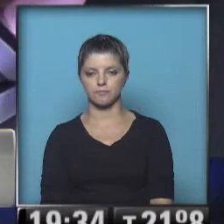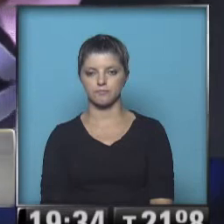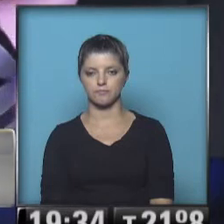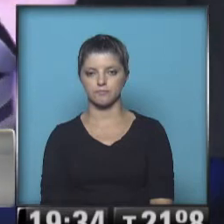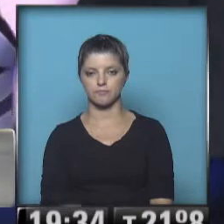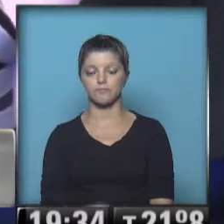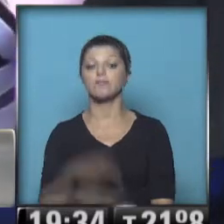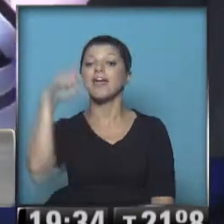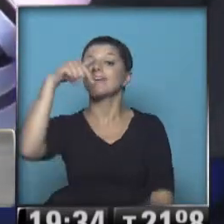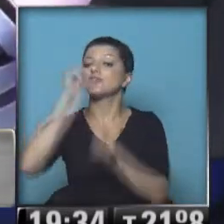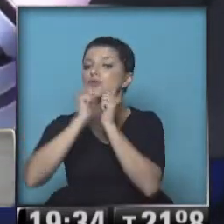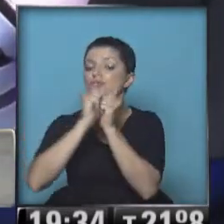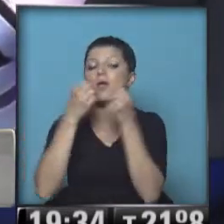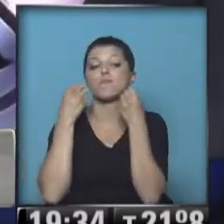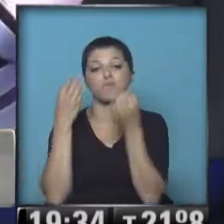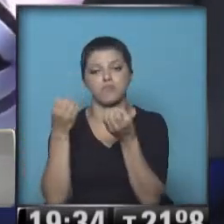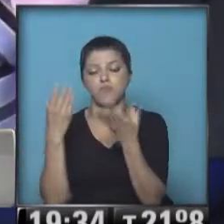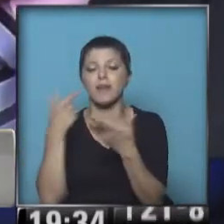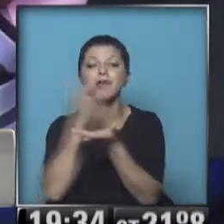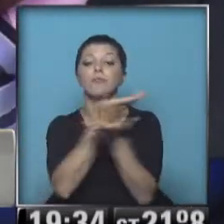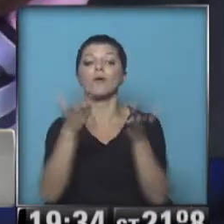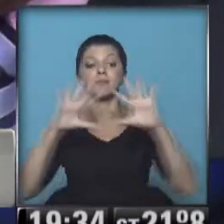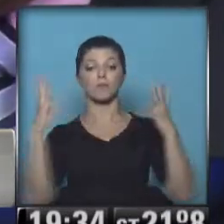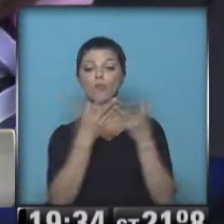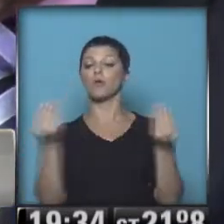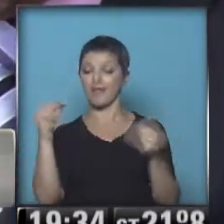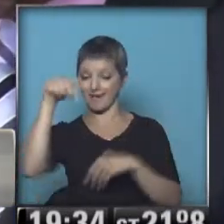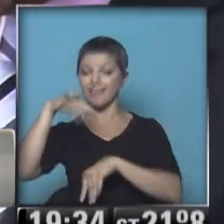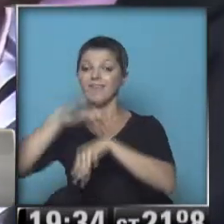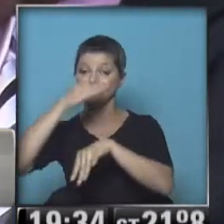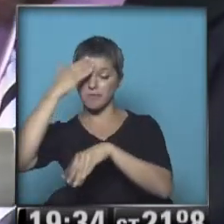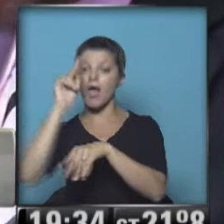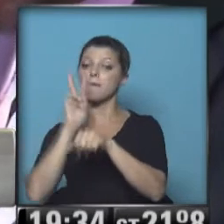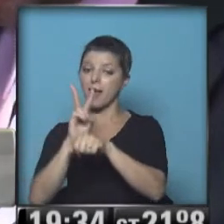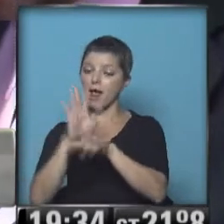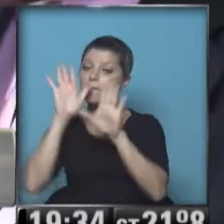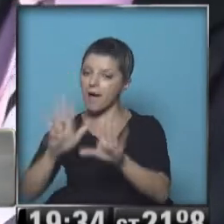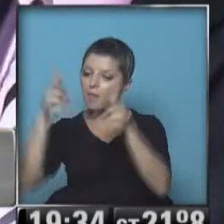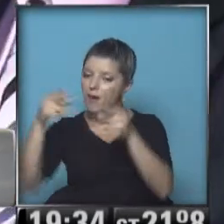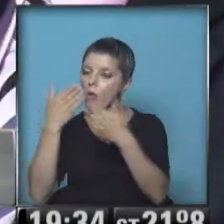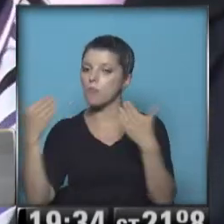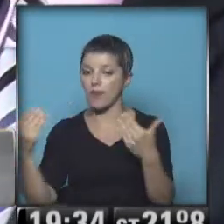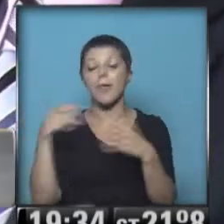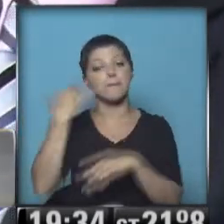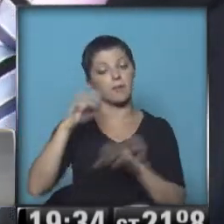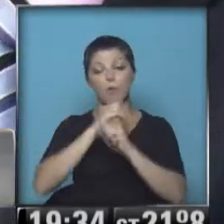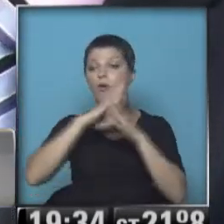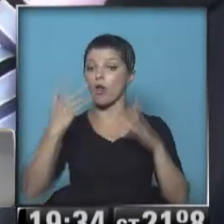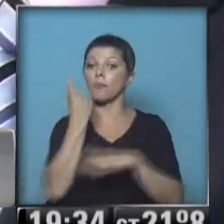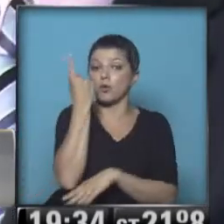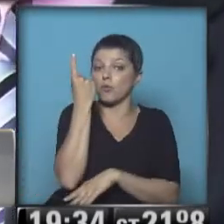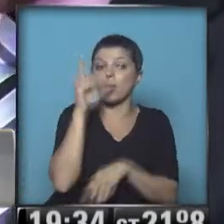Esta es una historia de éxito espectacular que demuestra al mundo que el ébola puede contenerse. Pero tenemos que ser claros porque solo ganamos una